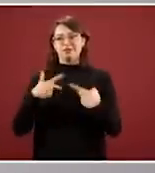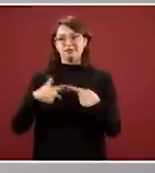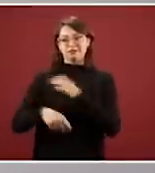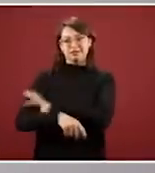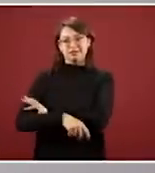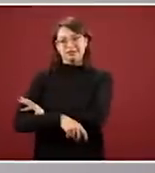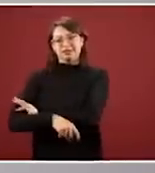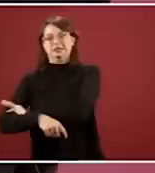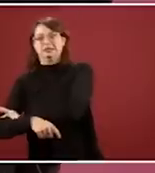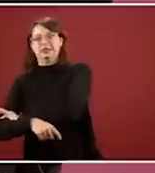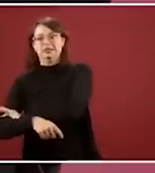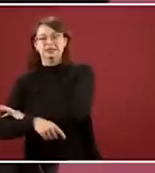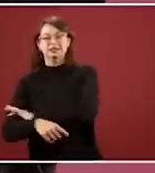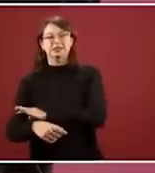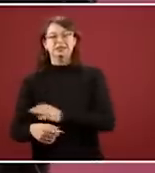y estuve